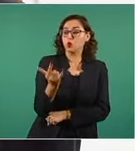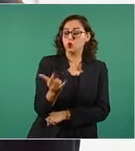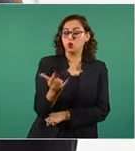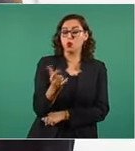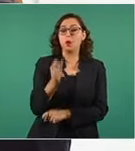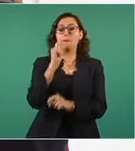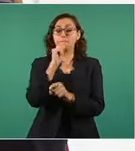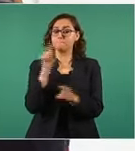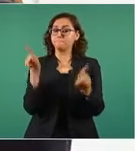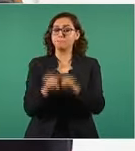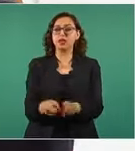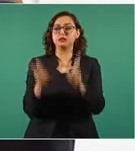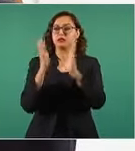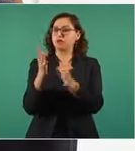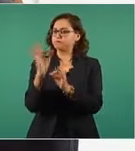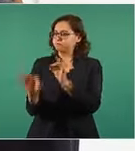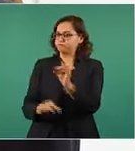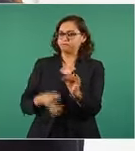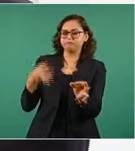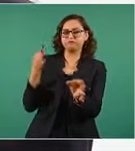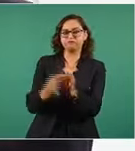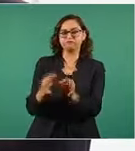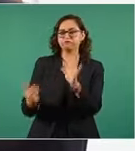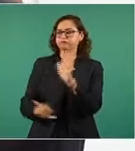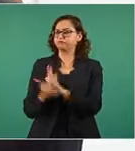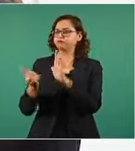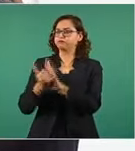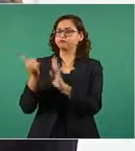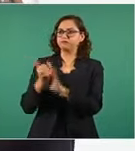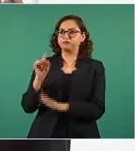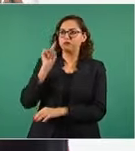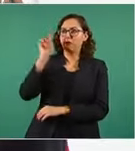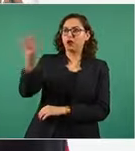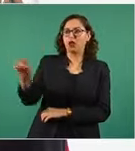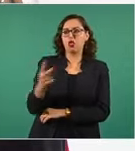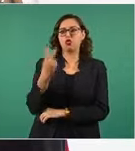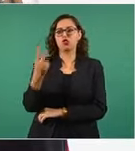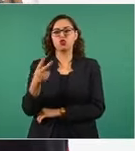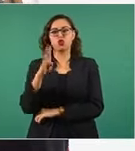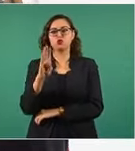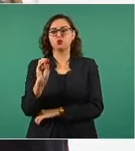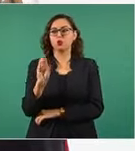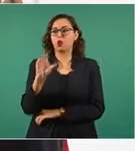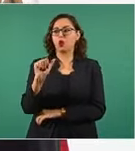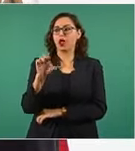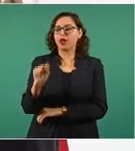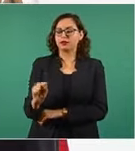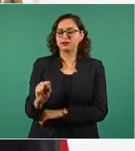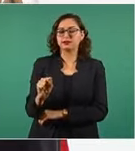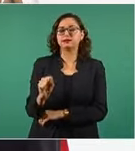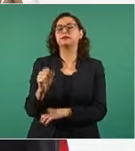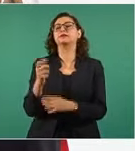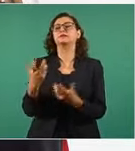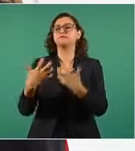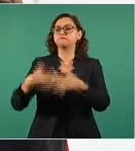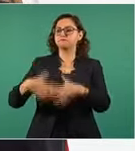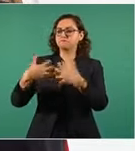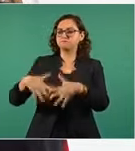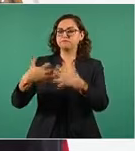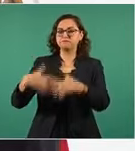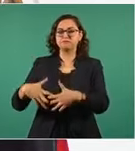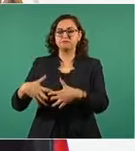también la nueva refinería de Dos Bocas, Paraíso, Tabasco, con capacidad para procesar